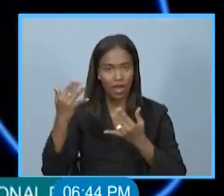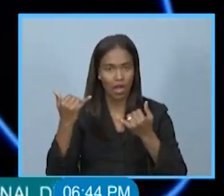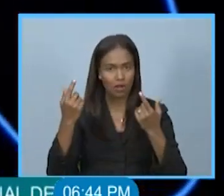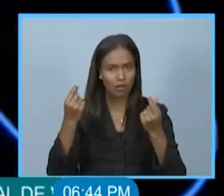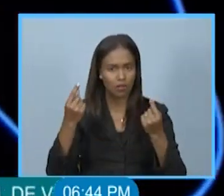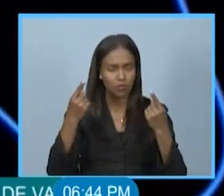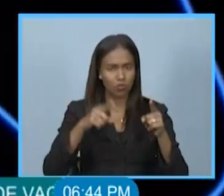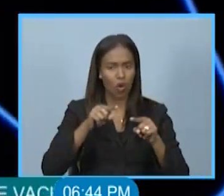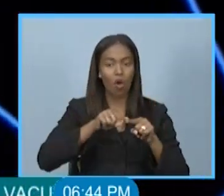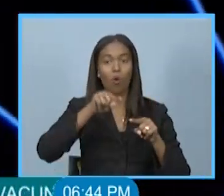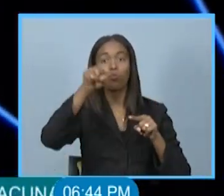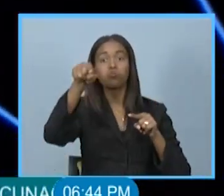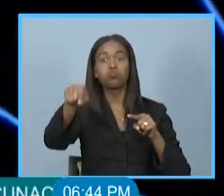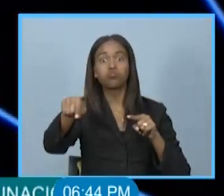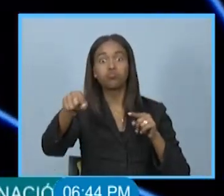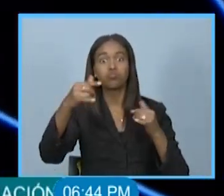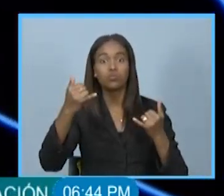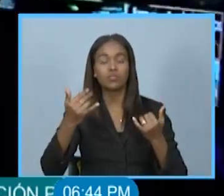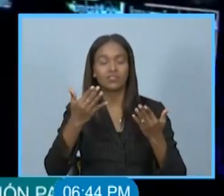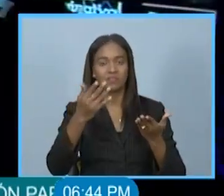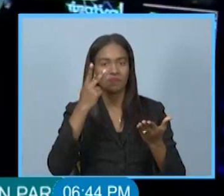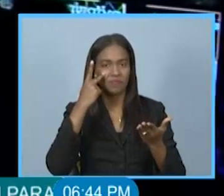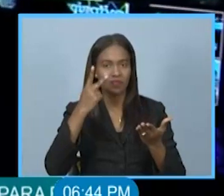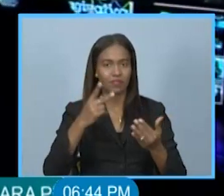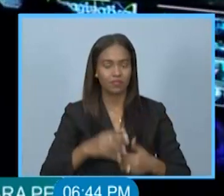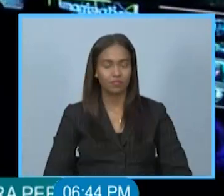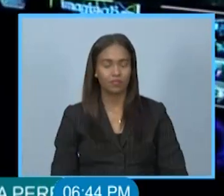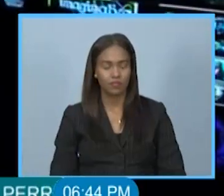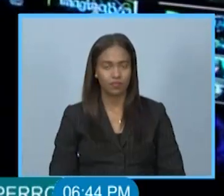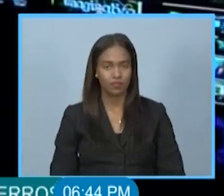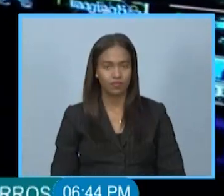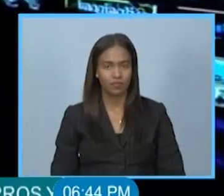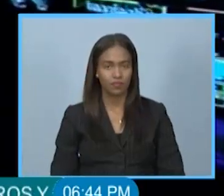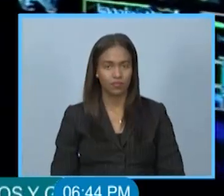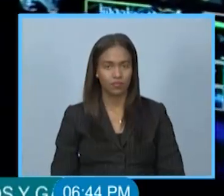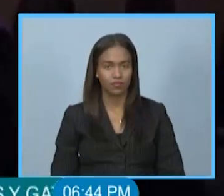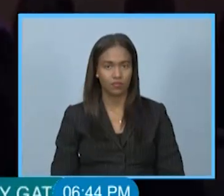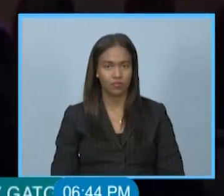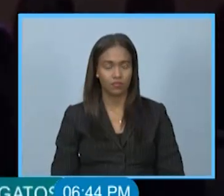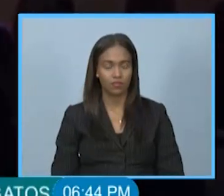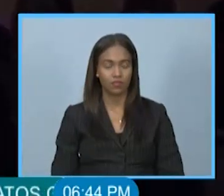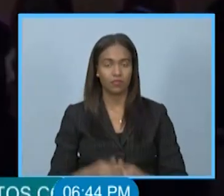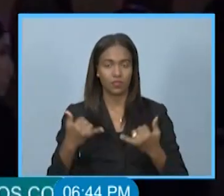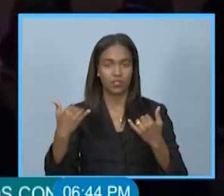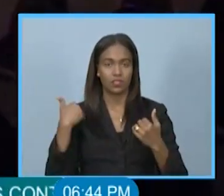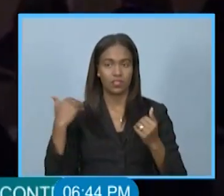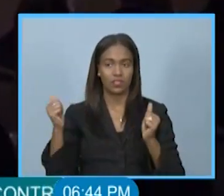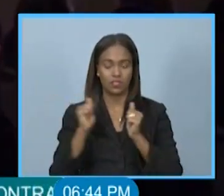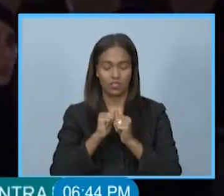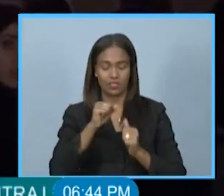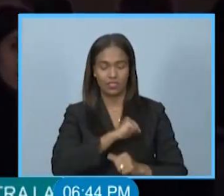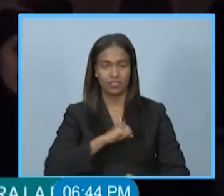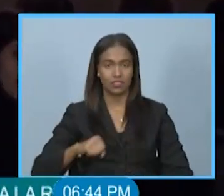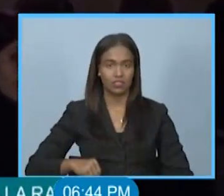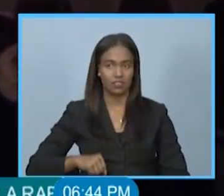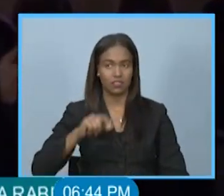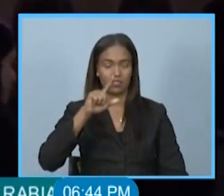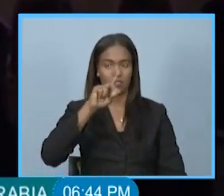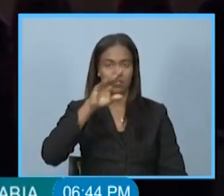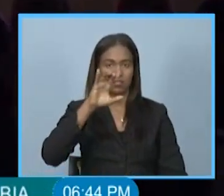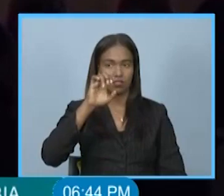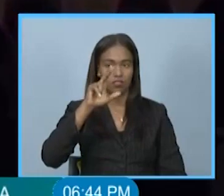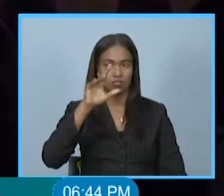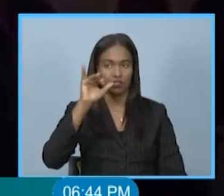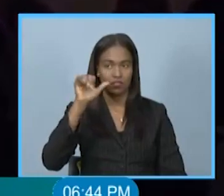está sucediendo al otro lado de este gran estudio de imaginativa Diana con esto contigo bienvenida ella es catedrática